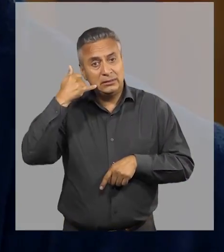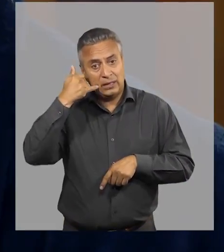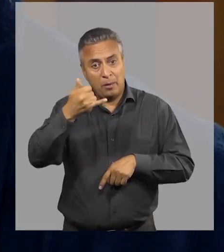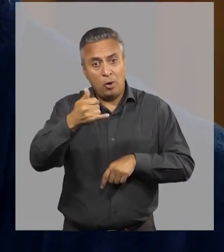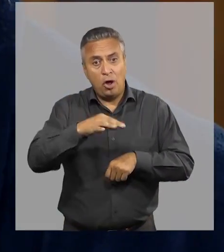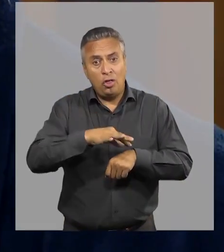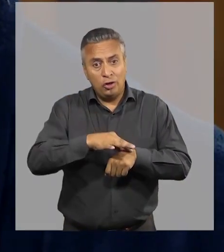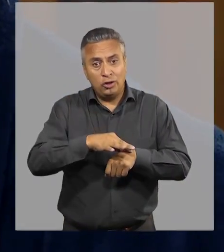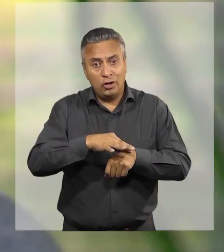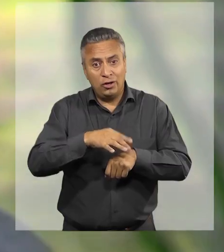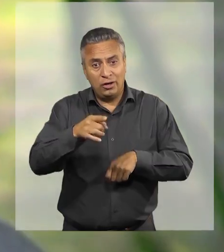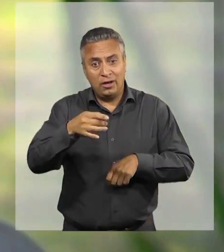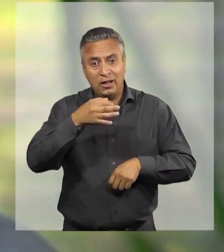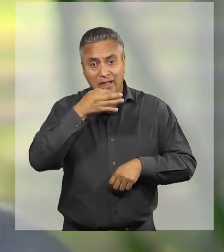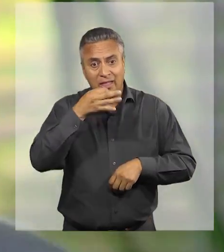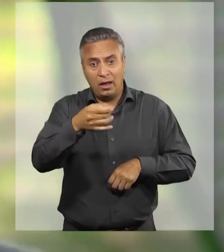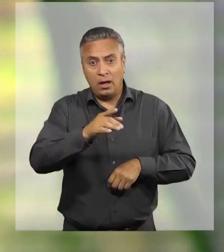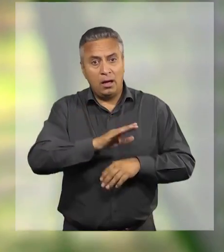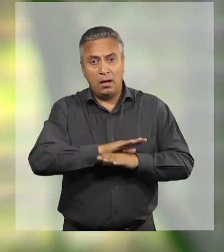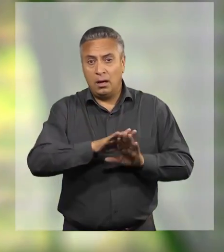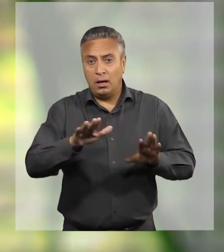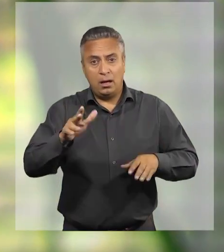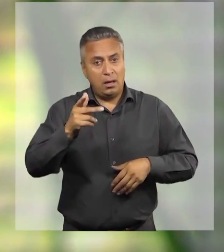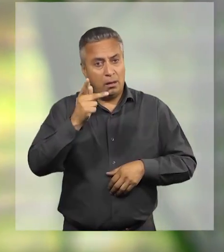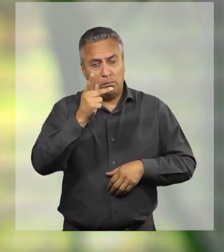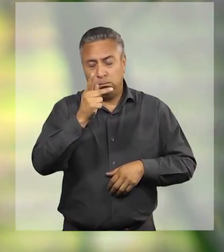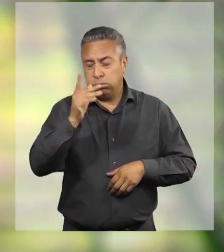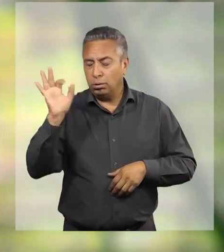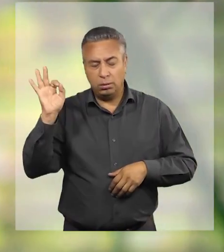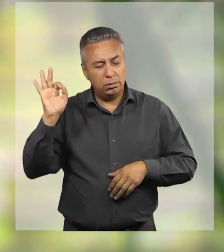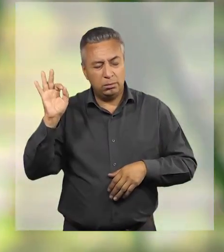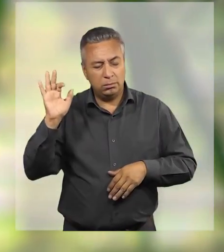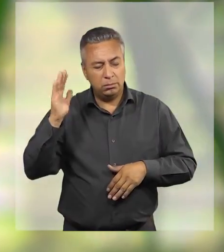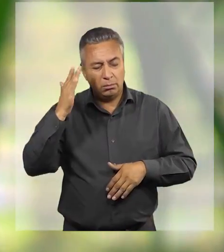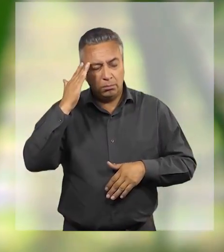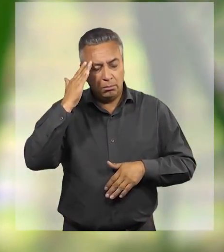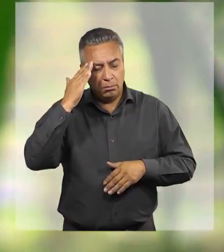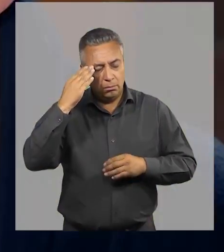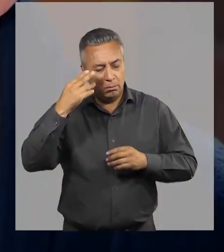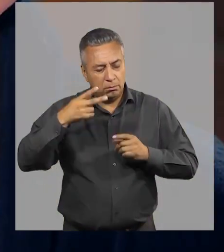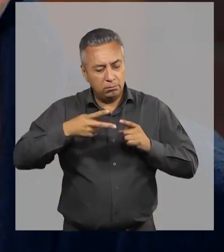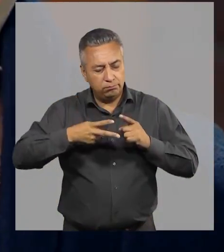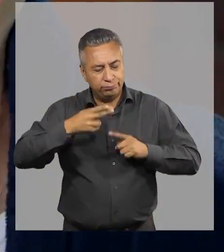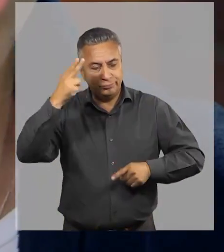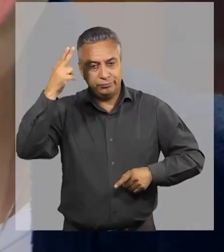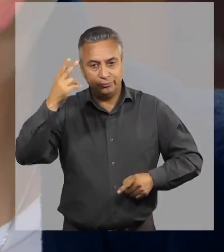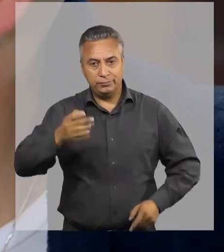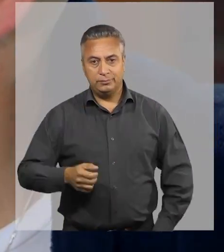Llamó al doctor y está inconsciente, no reacciona. ¿Qué?